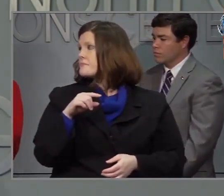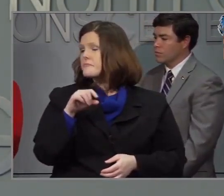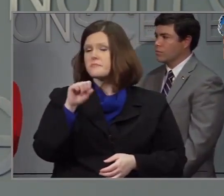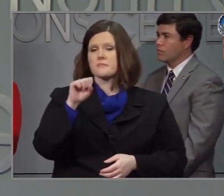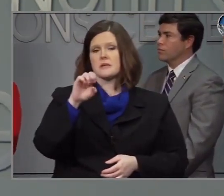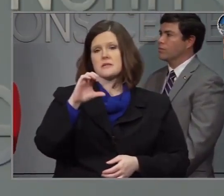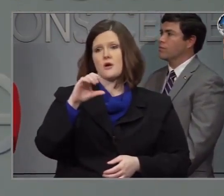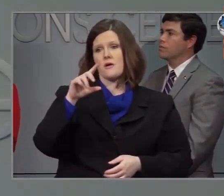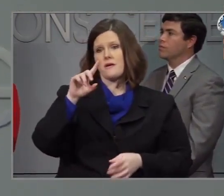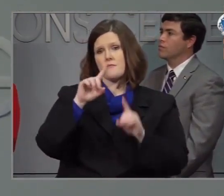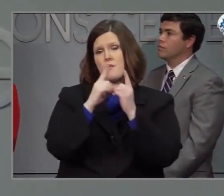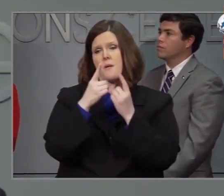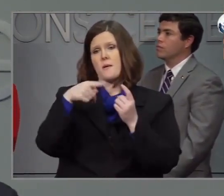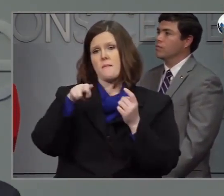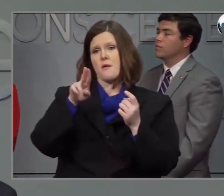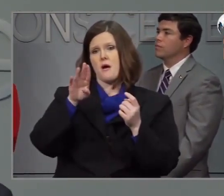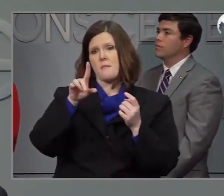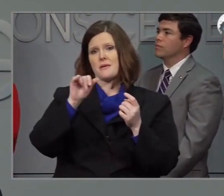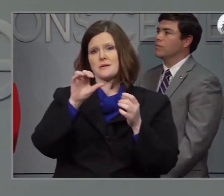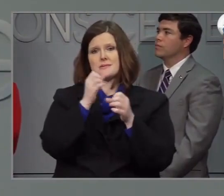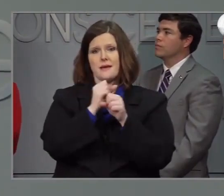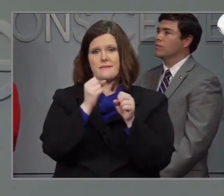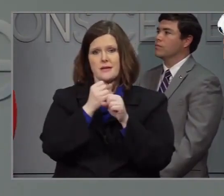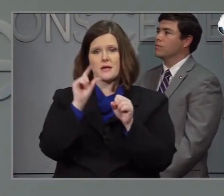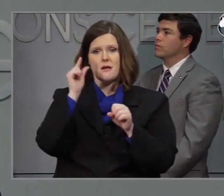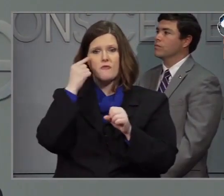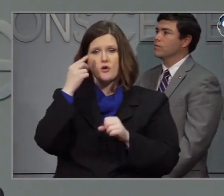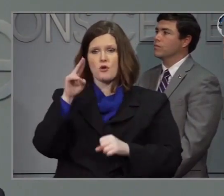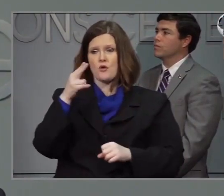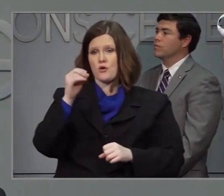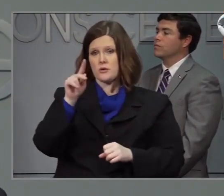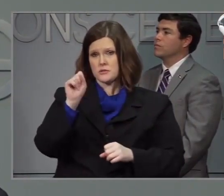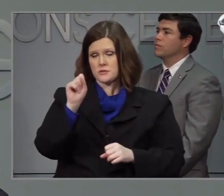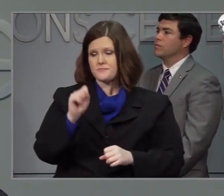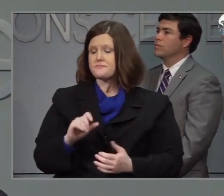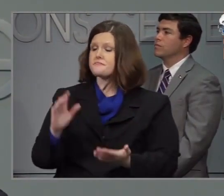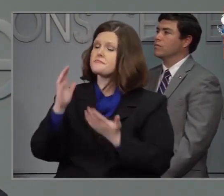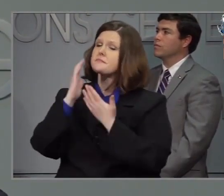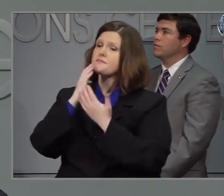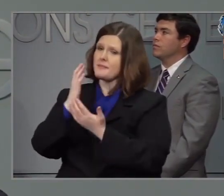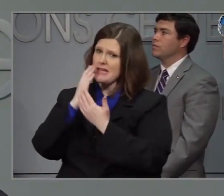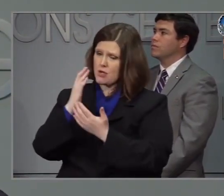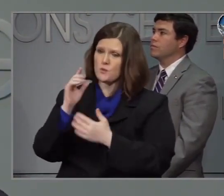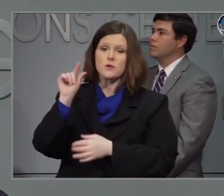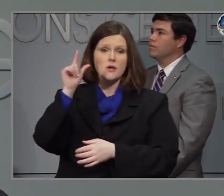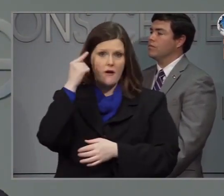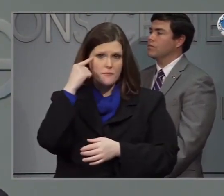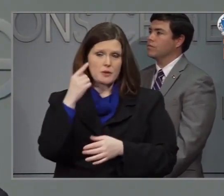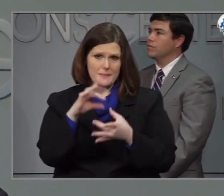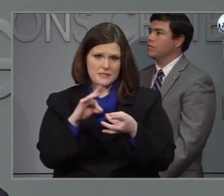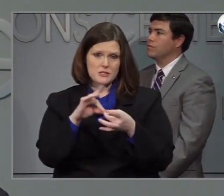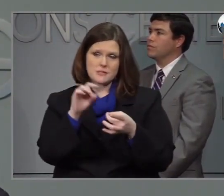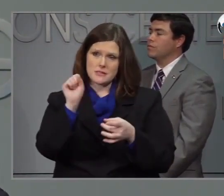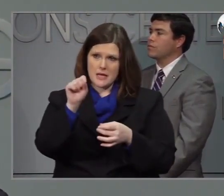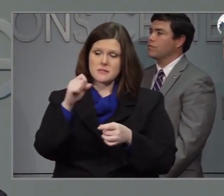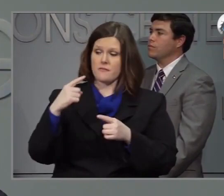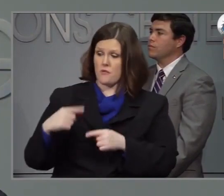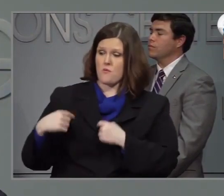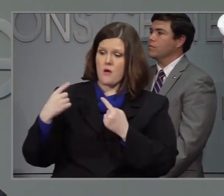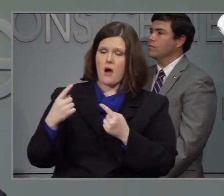de salud pública de cox gracias gobernador gracias por la pregunta como acaba de mencionar el gobernador